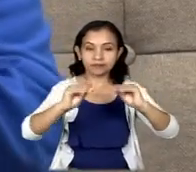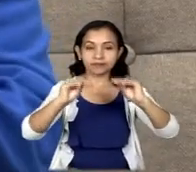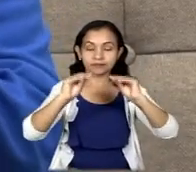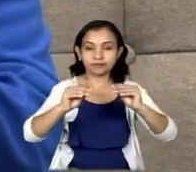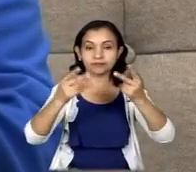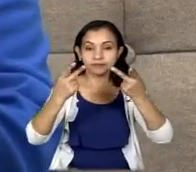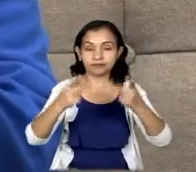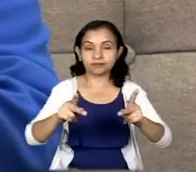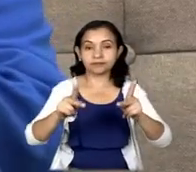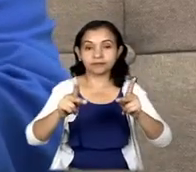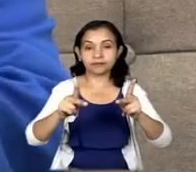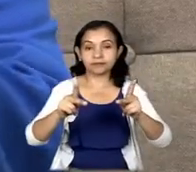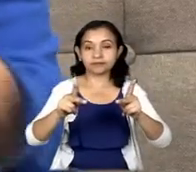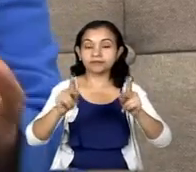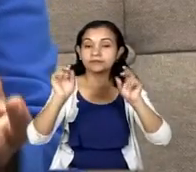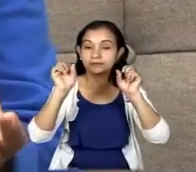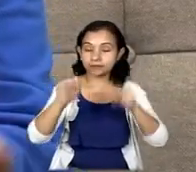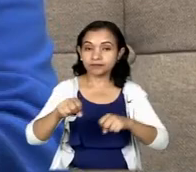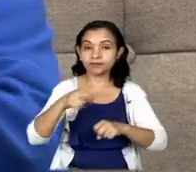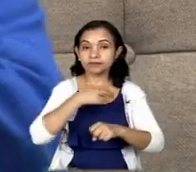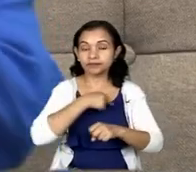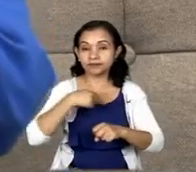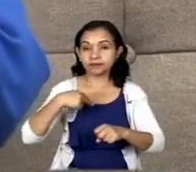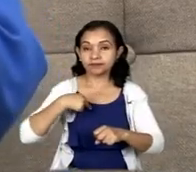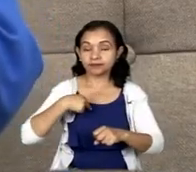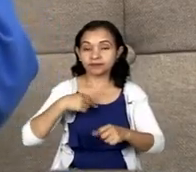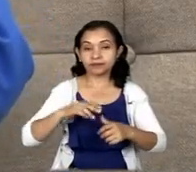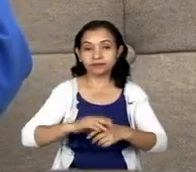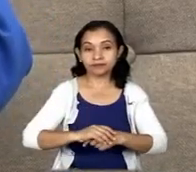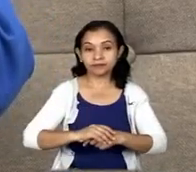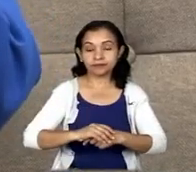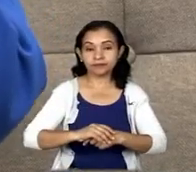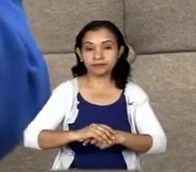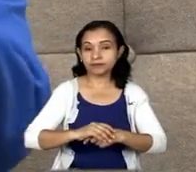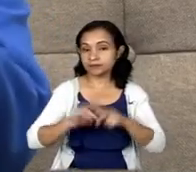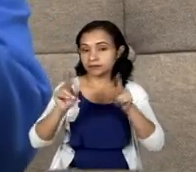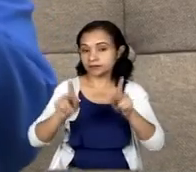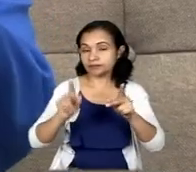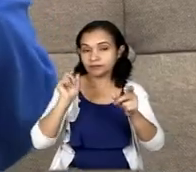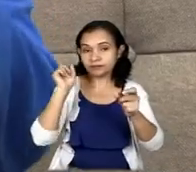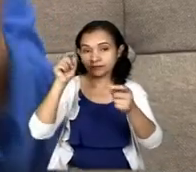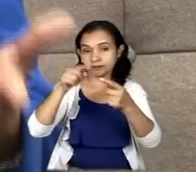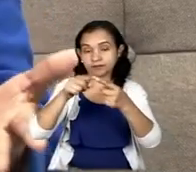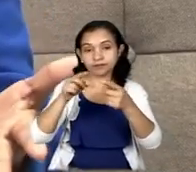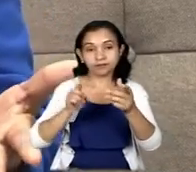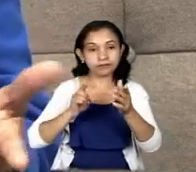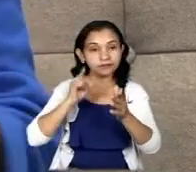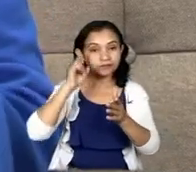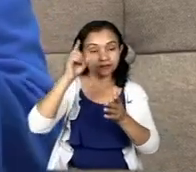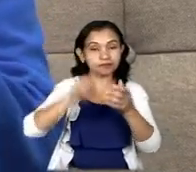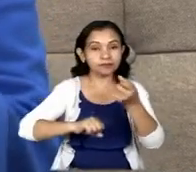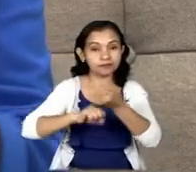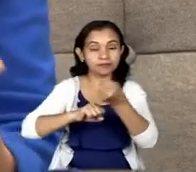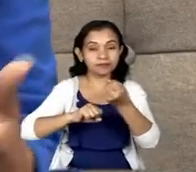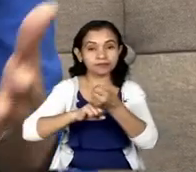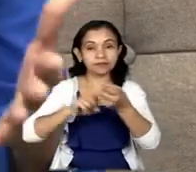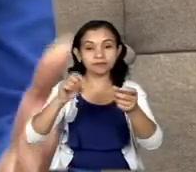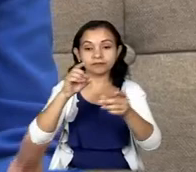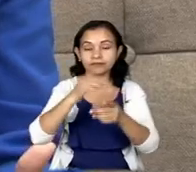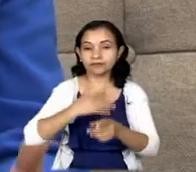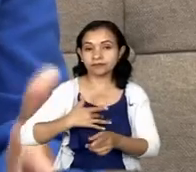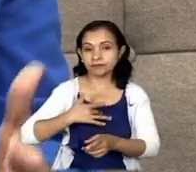Pero para que eso se cumpla, lo dicen los objetivos del desarrollo sostenible, para eso